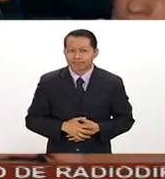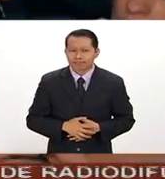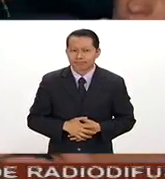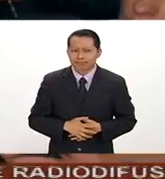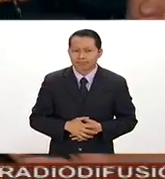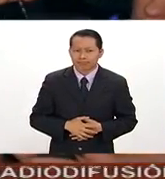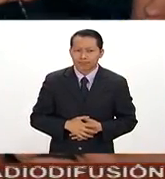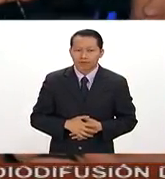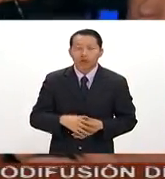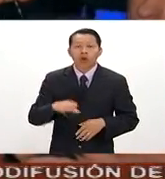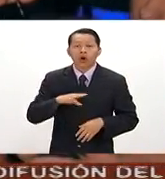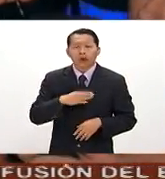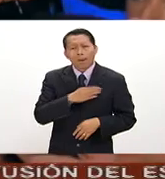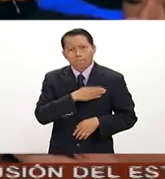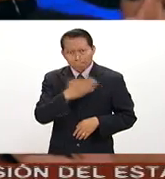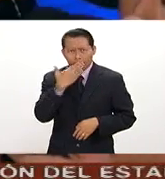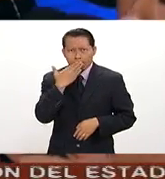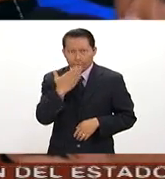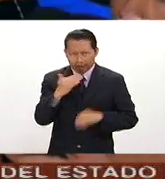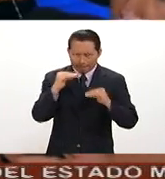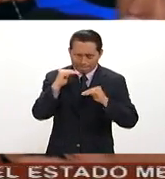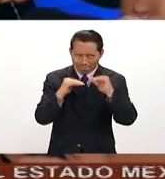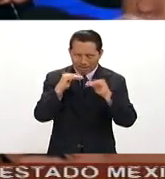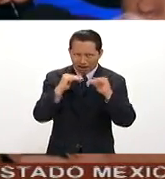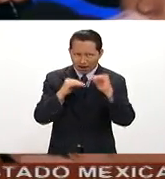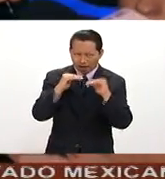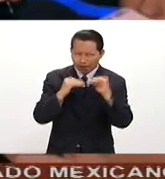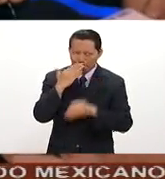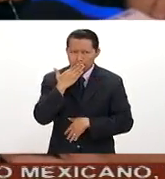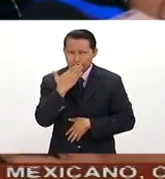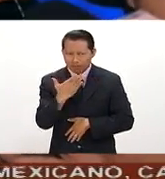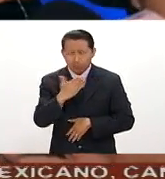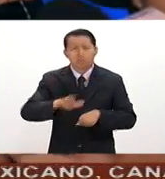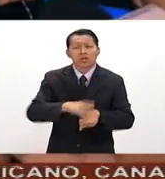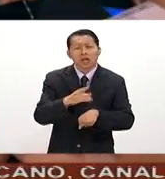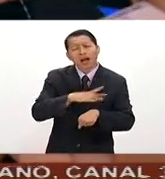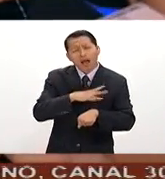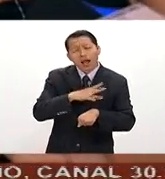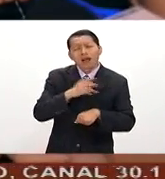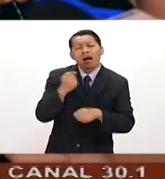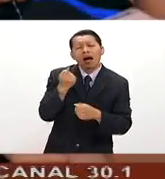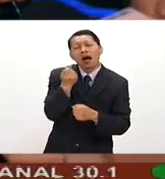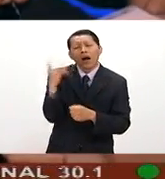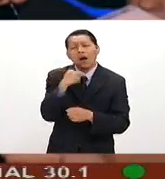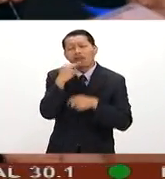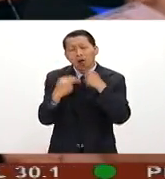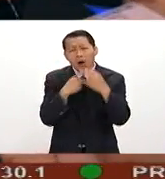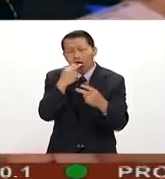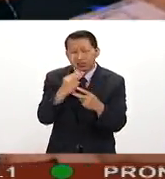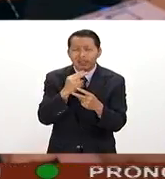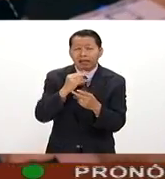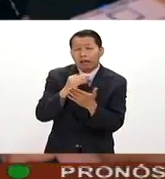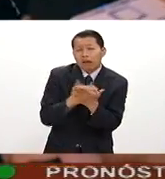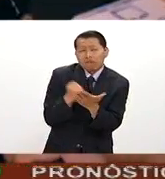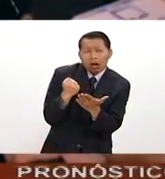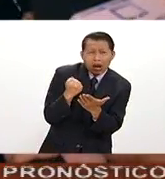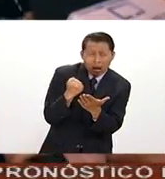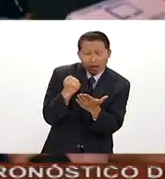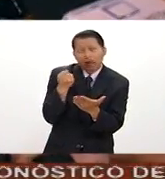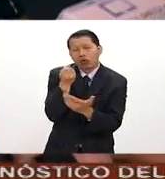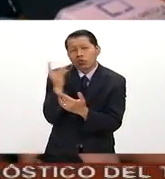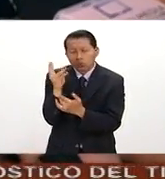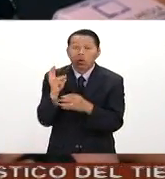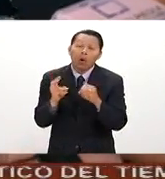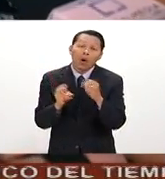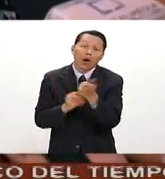Es una buena señal de buen balance en cuanto encuentra algunas voces que dicen que el recorte fue excesivo y algunas que